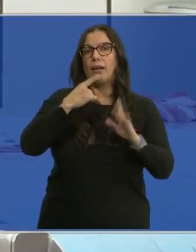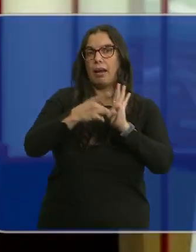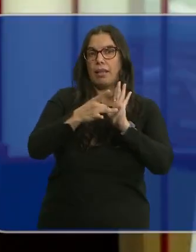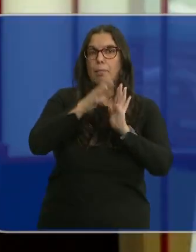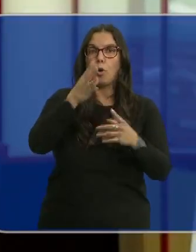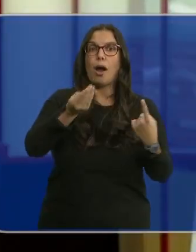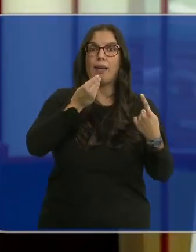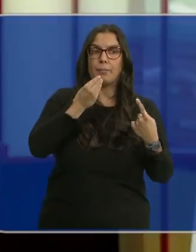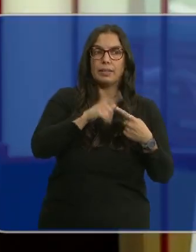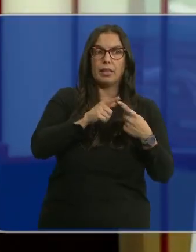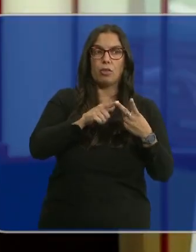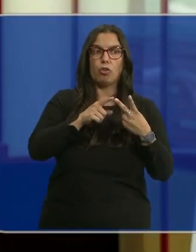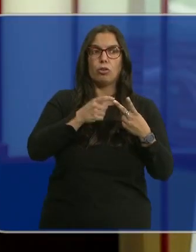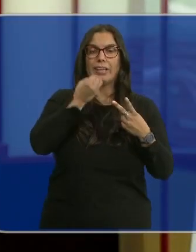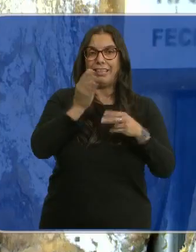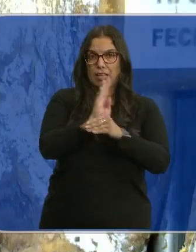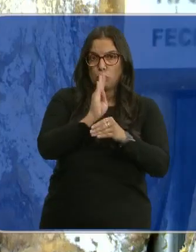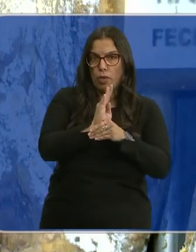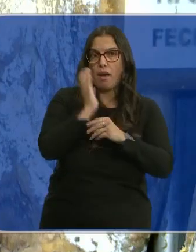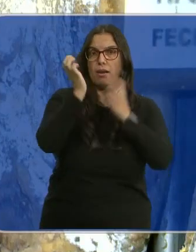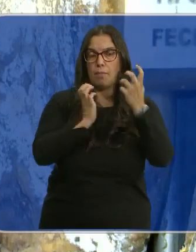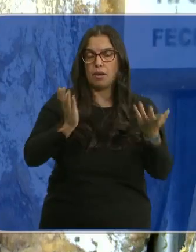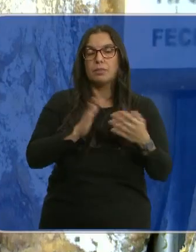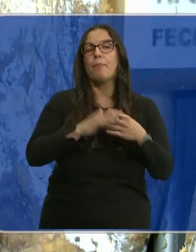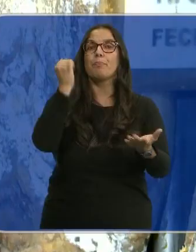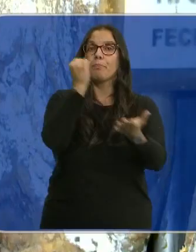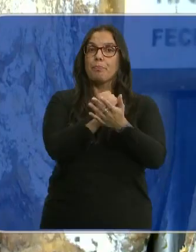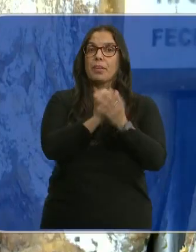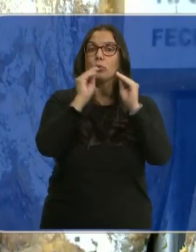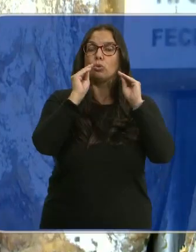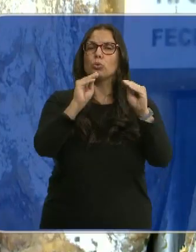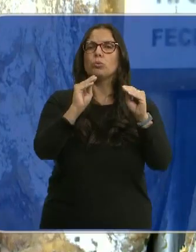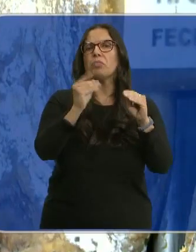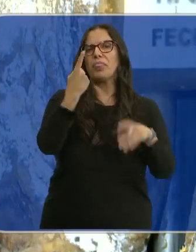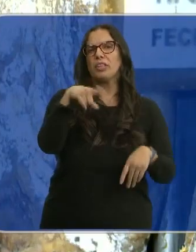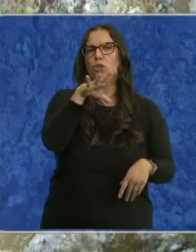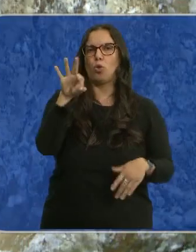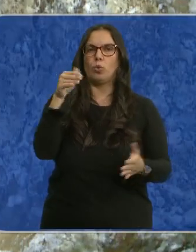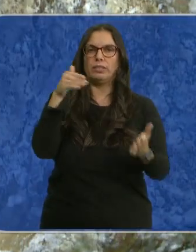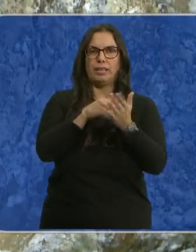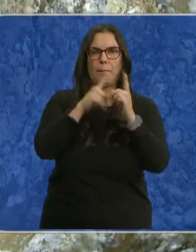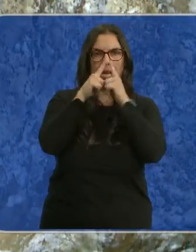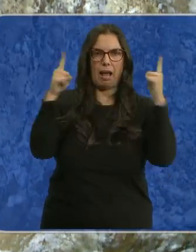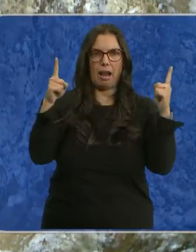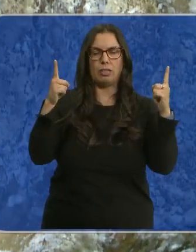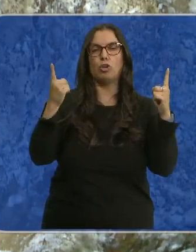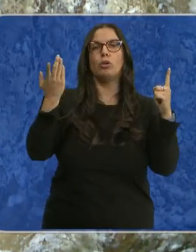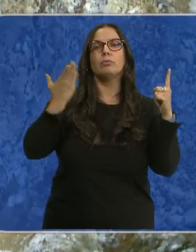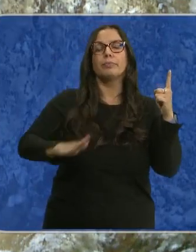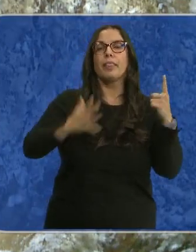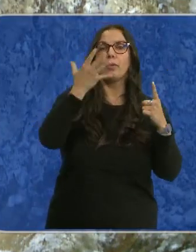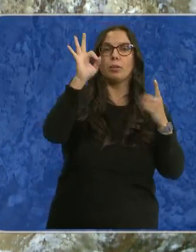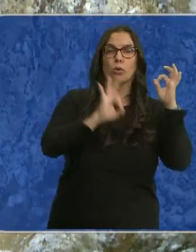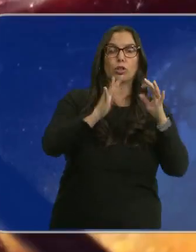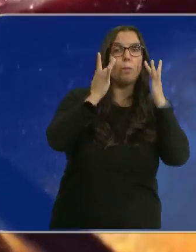alimentación, el manejo de los animales. Bajo la denominación se producen unas 150.000 piezas al año, la mitad de ibérico puro y la